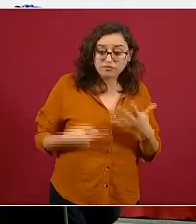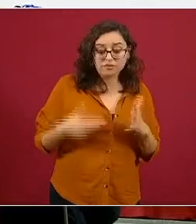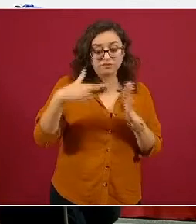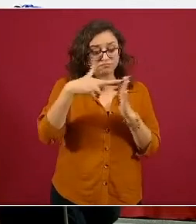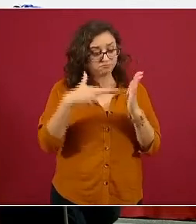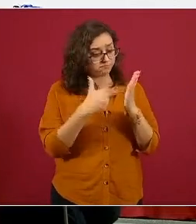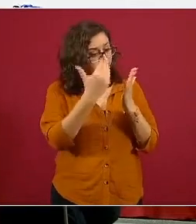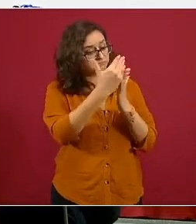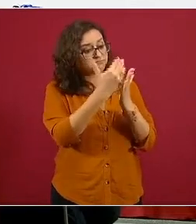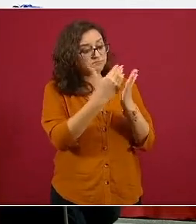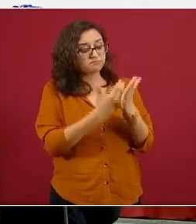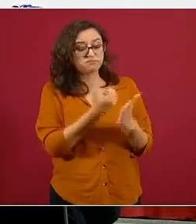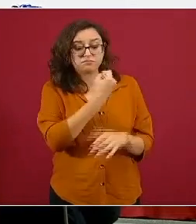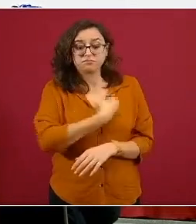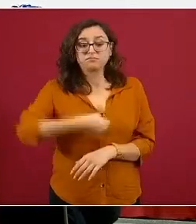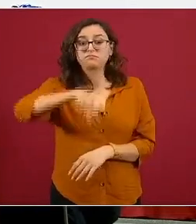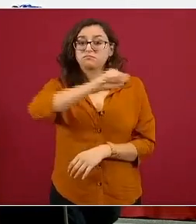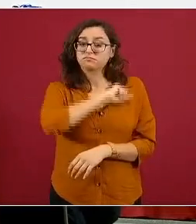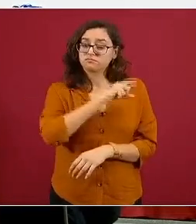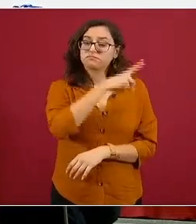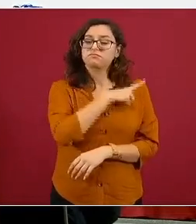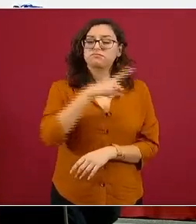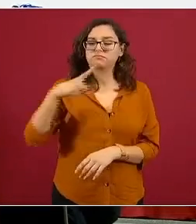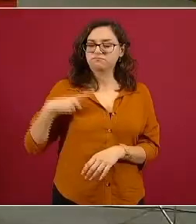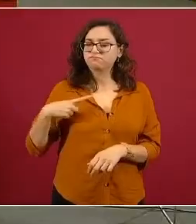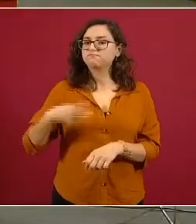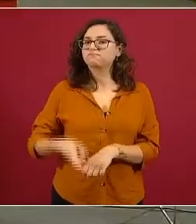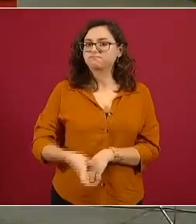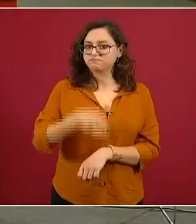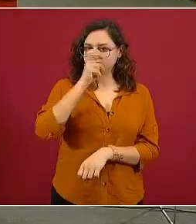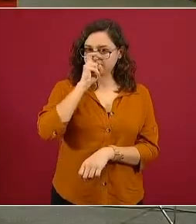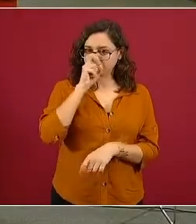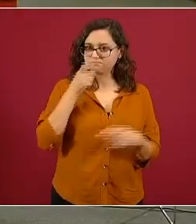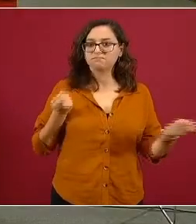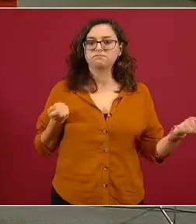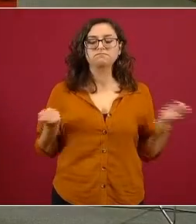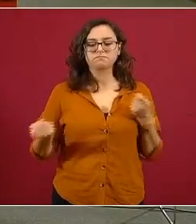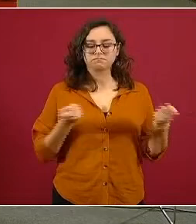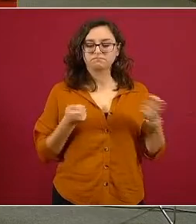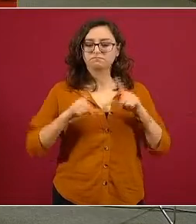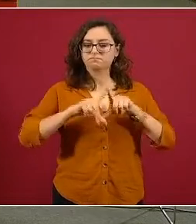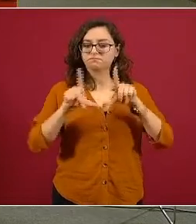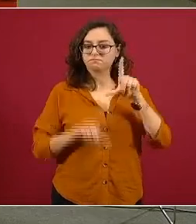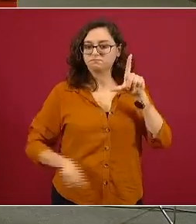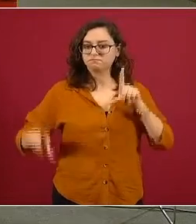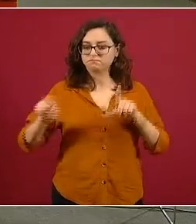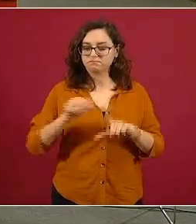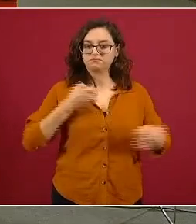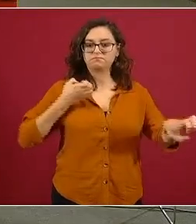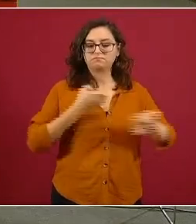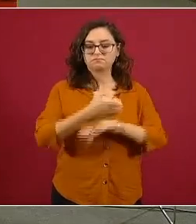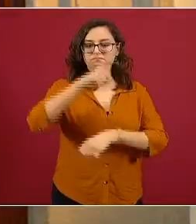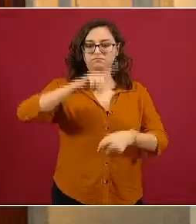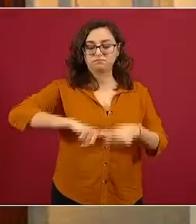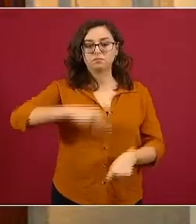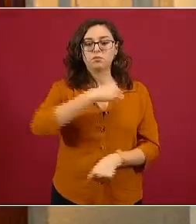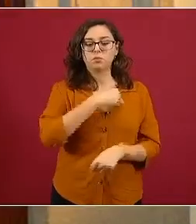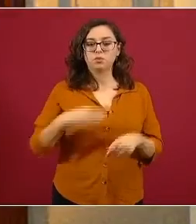las disposiciones que establezcan las autoridades, tanto a nivel federal, estatal como municipal.